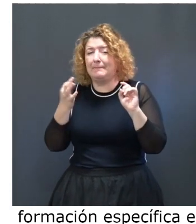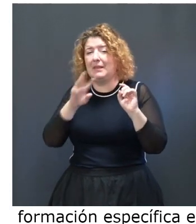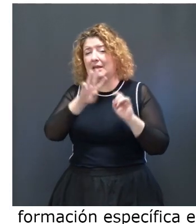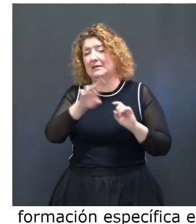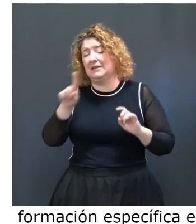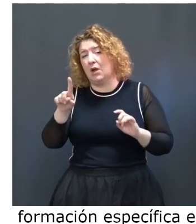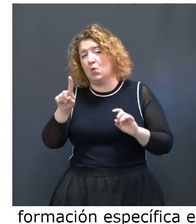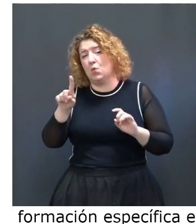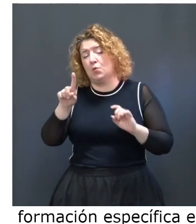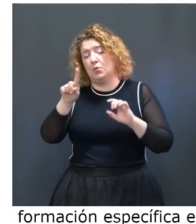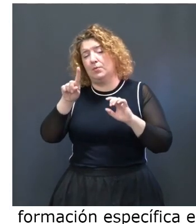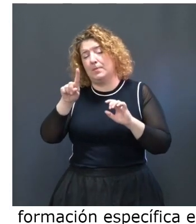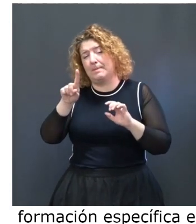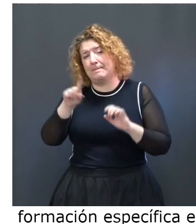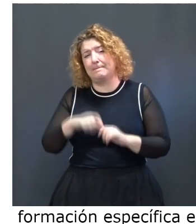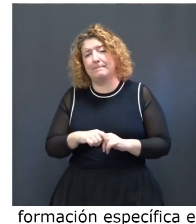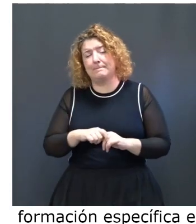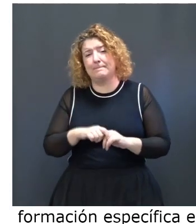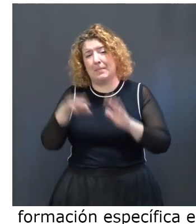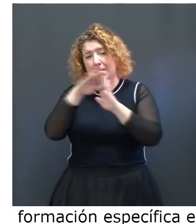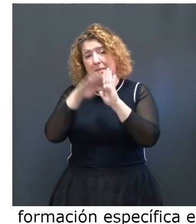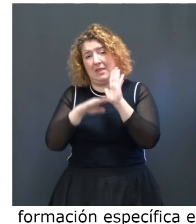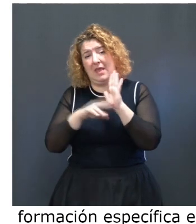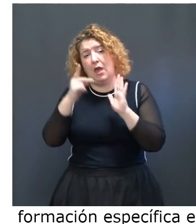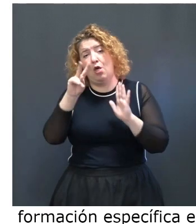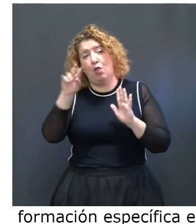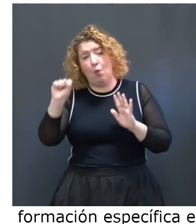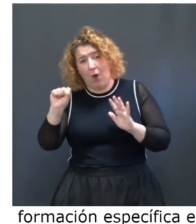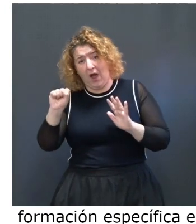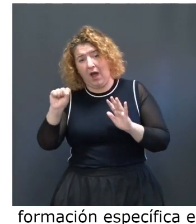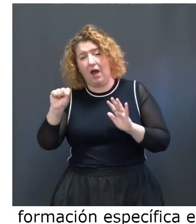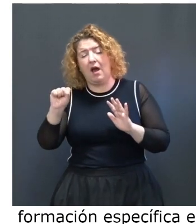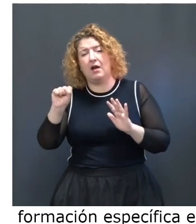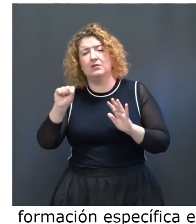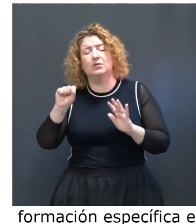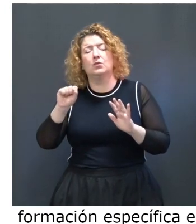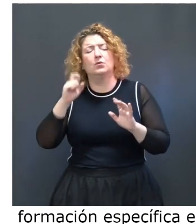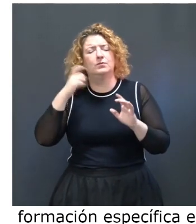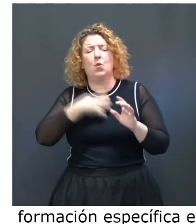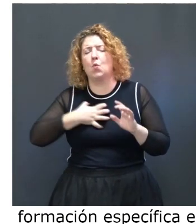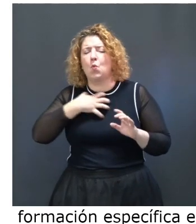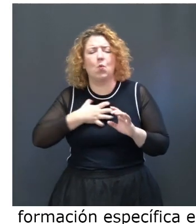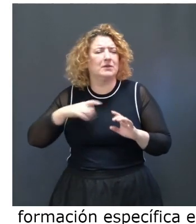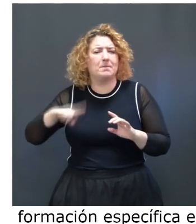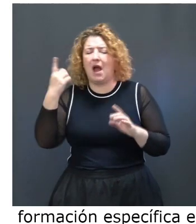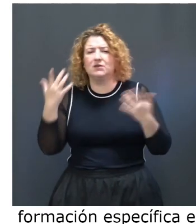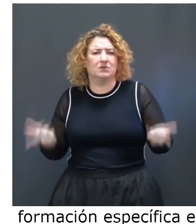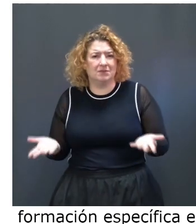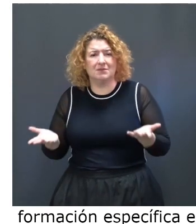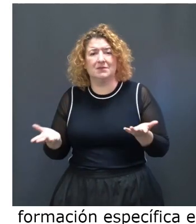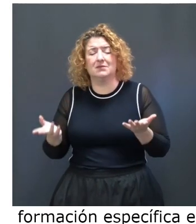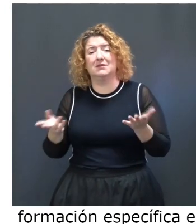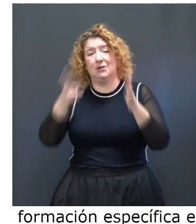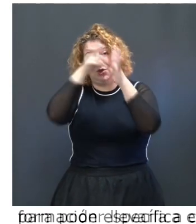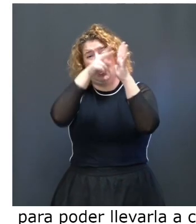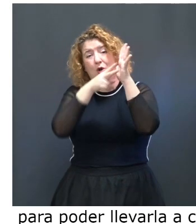31 pautas que tiene el DUA, el que más le cuesta llevar a cabo es esa bajada de la